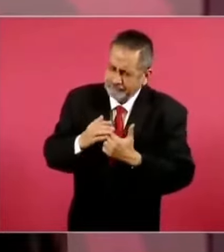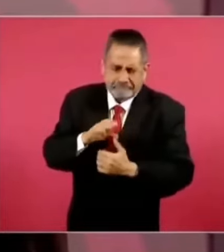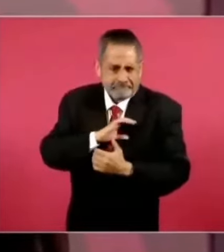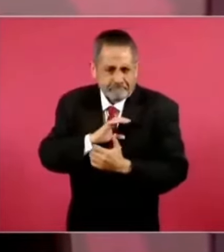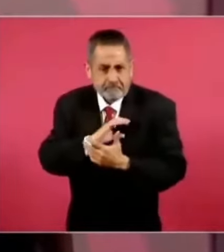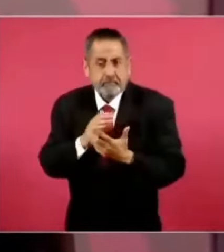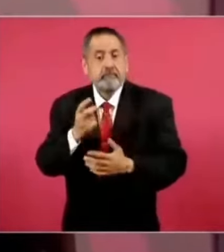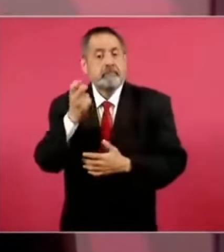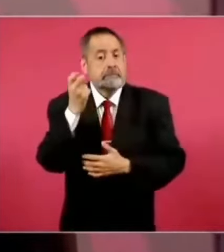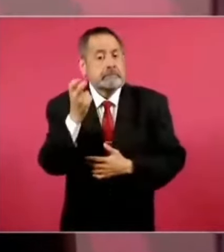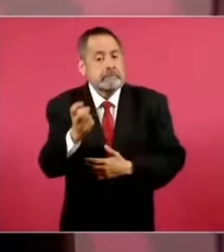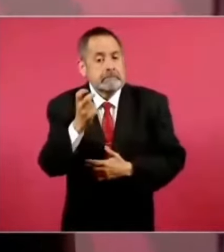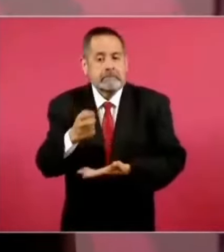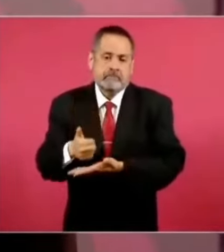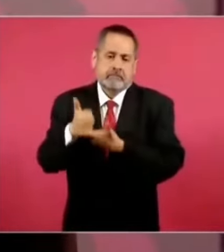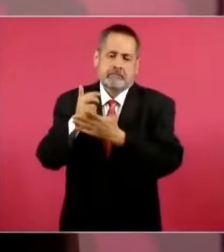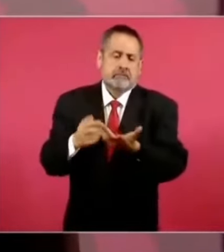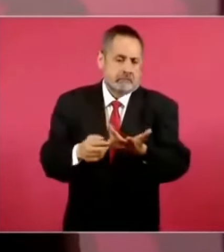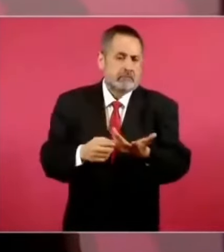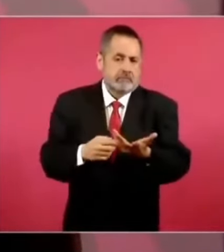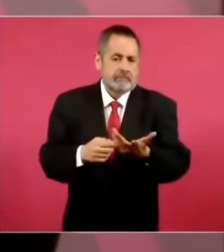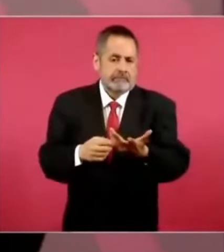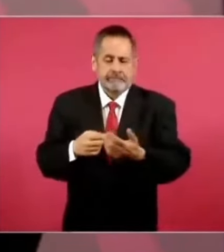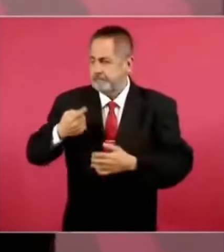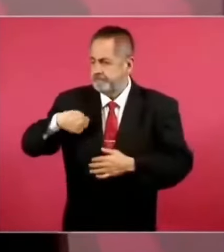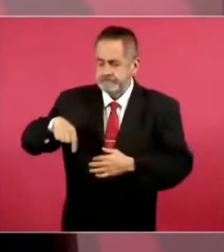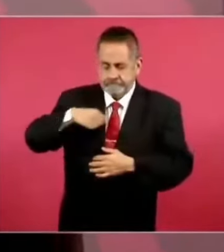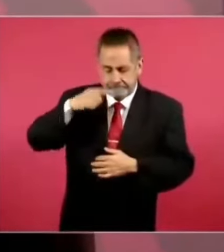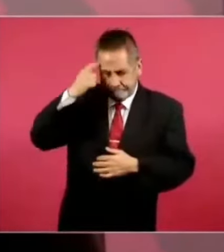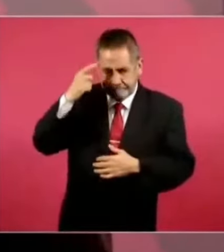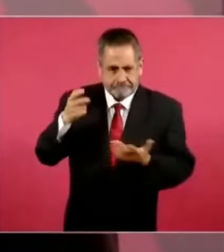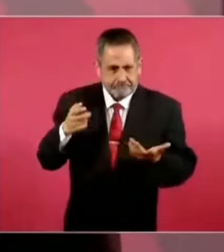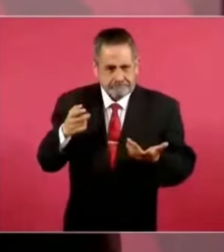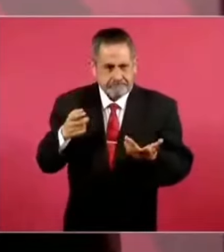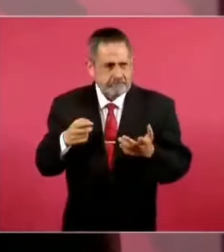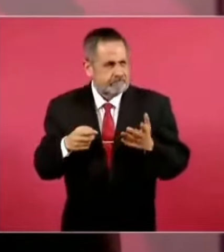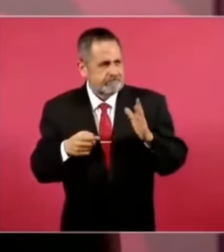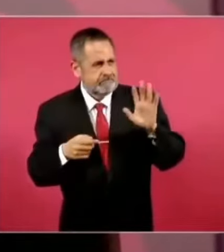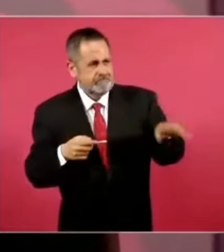Entonces nosotros tenemos, no hay que importar